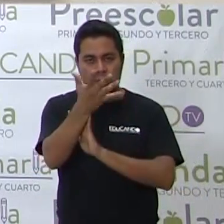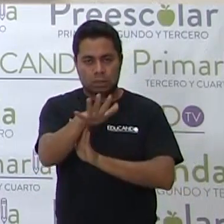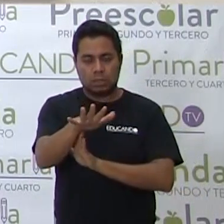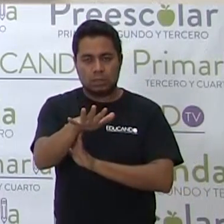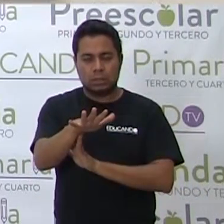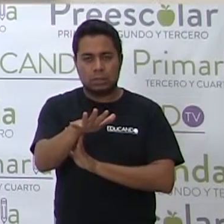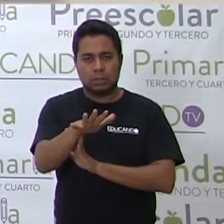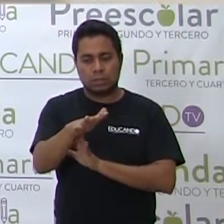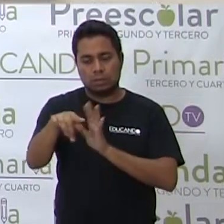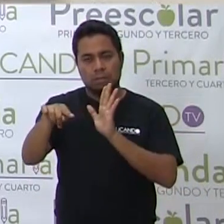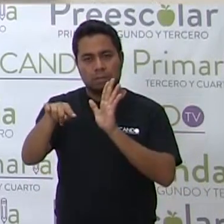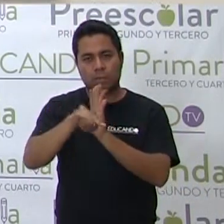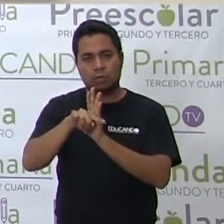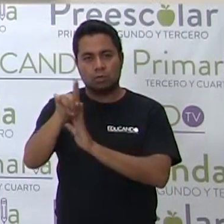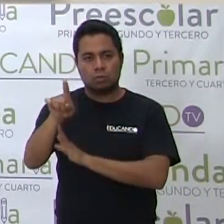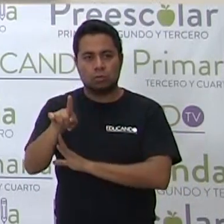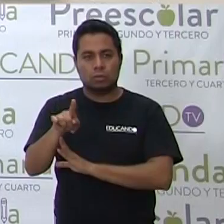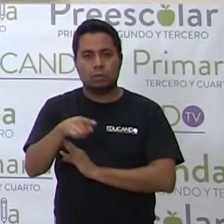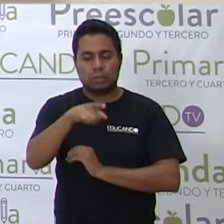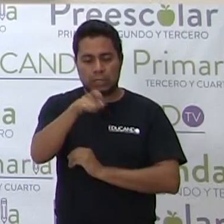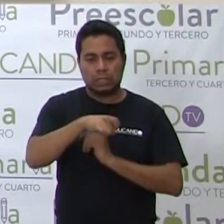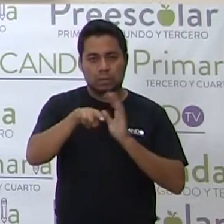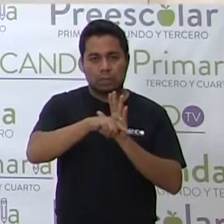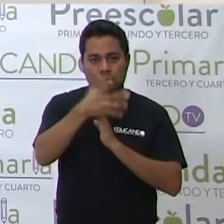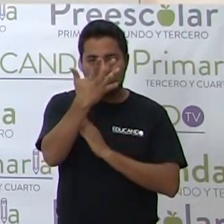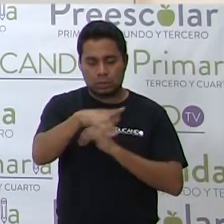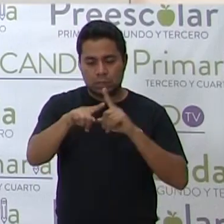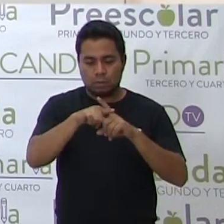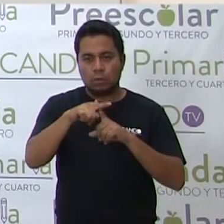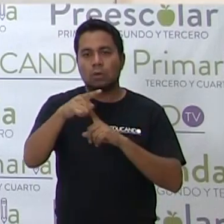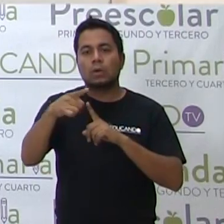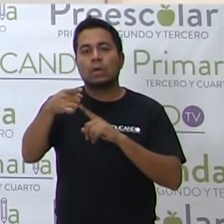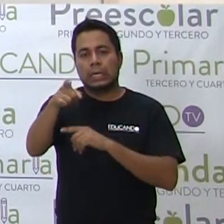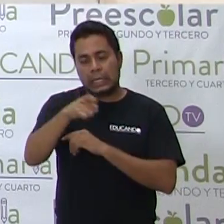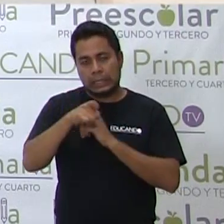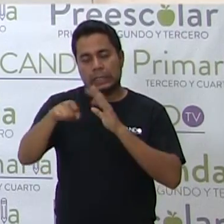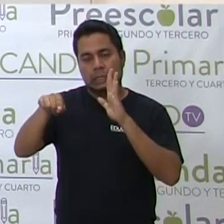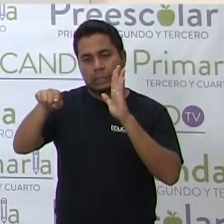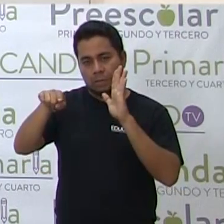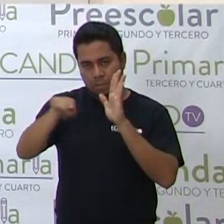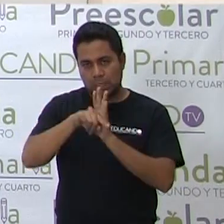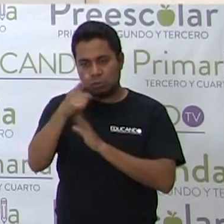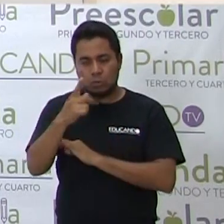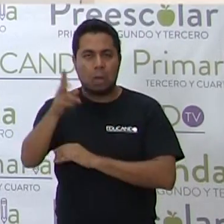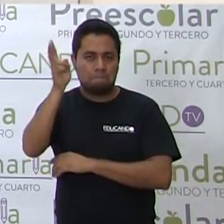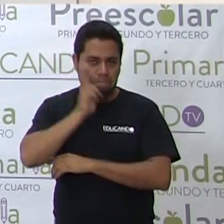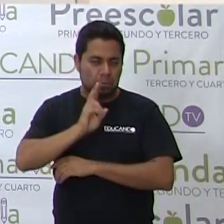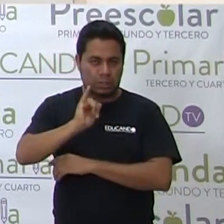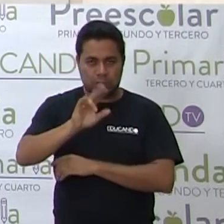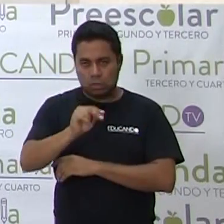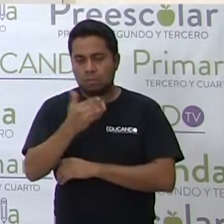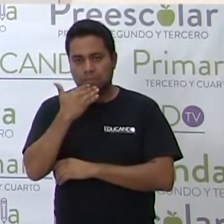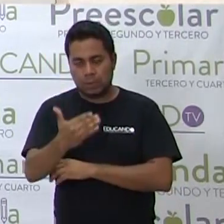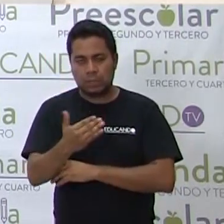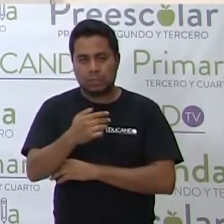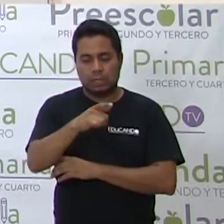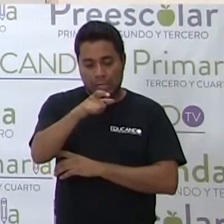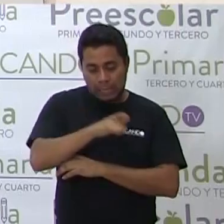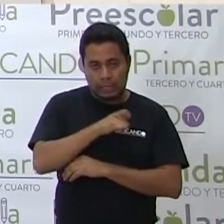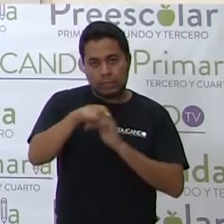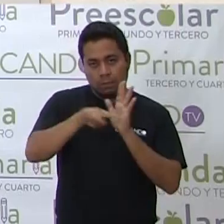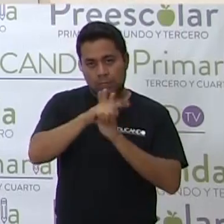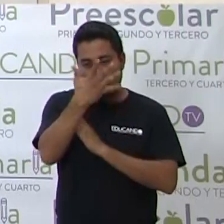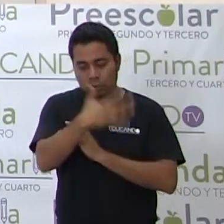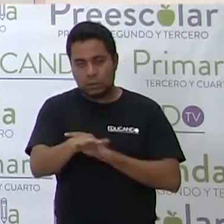y -1 x - 10 * x - 1 ahora lo vamos a comprobar s x -